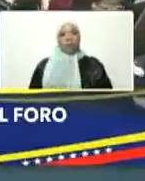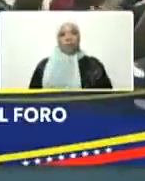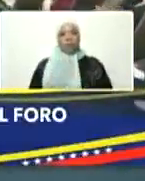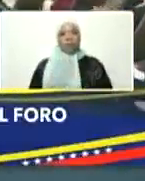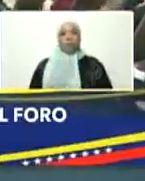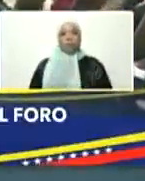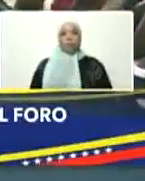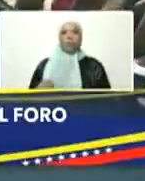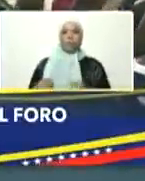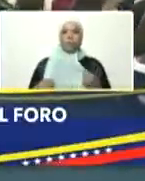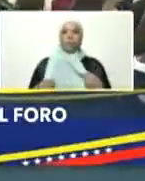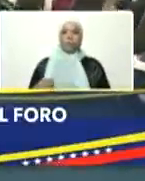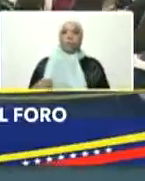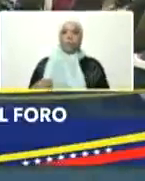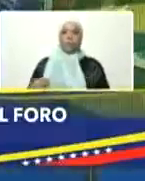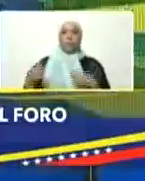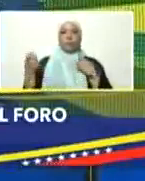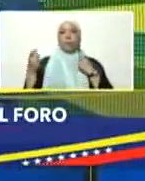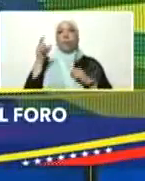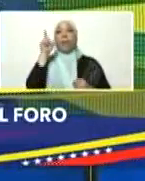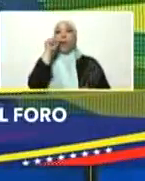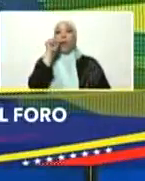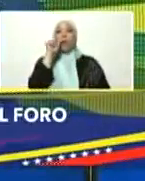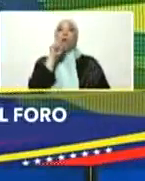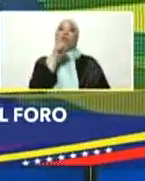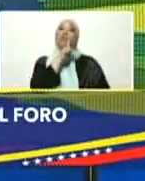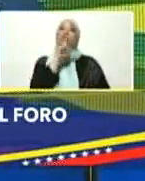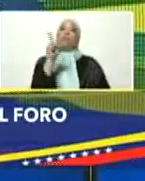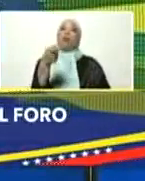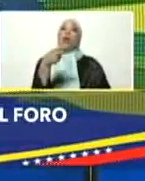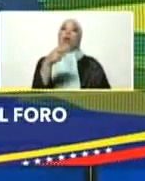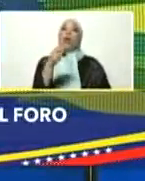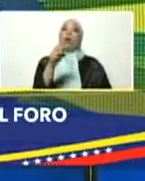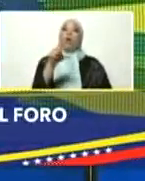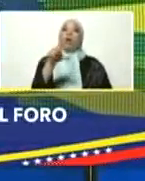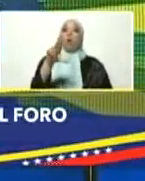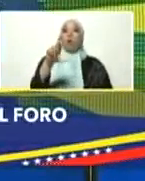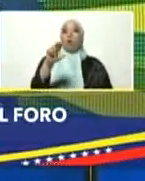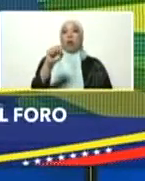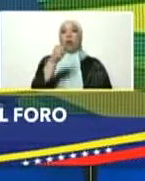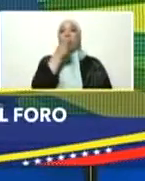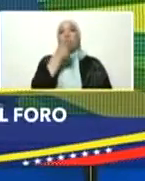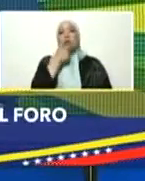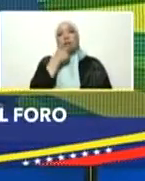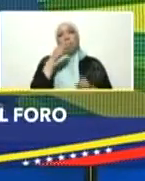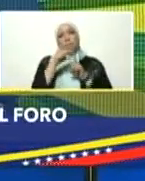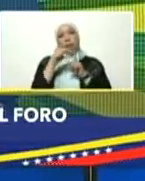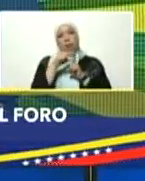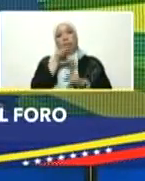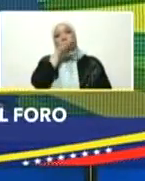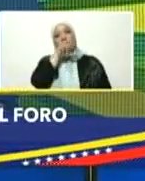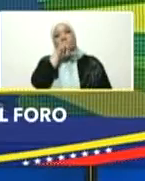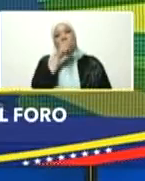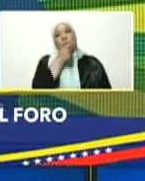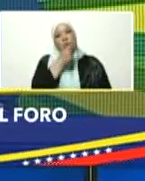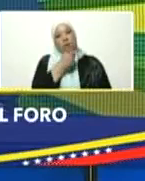Senadora Gloria Flores. Muchas gracias, de Colombia. Muy bonita su palabra. Muy